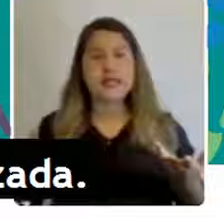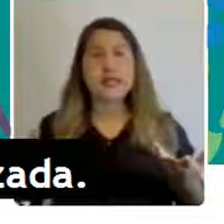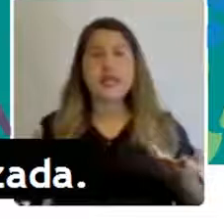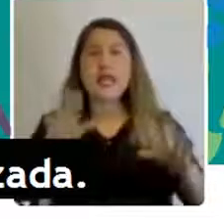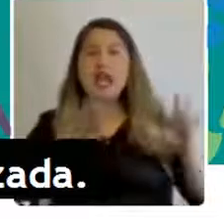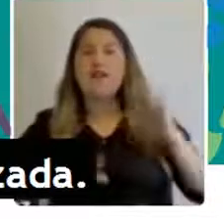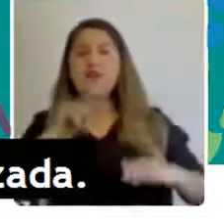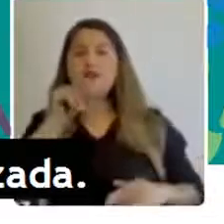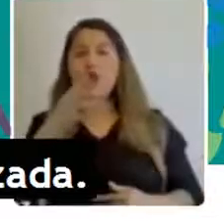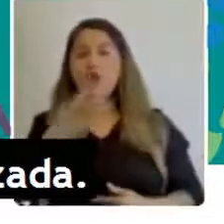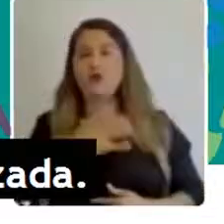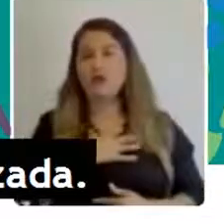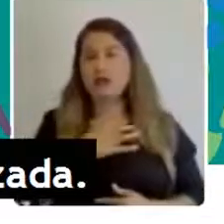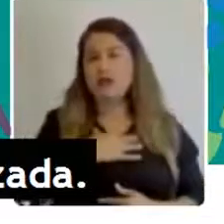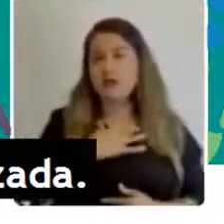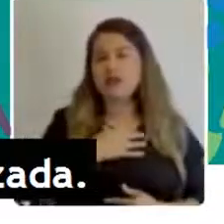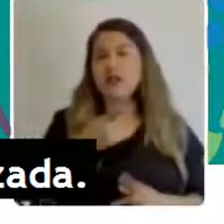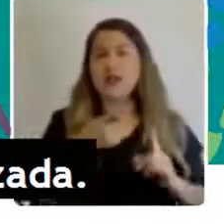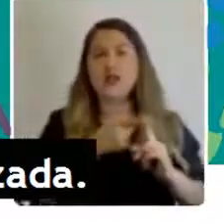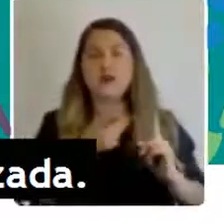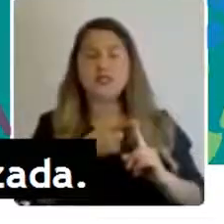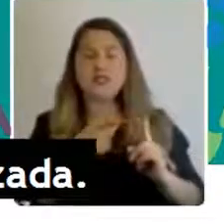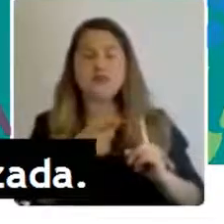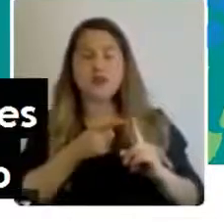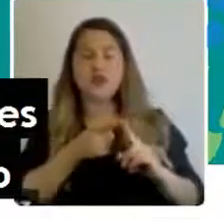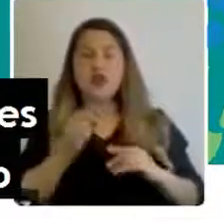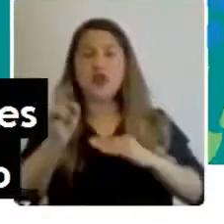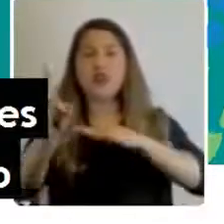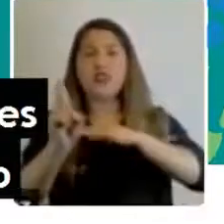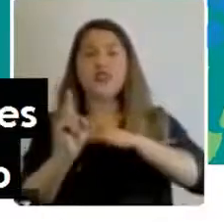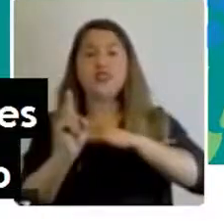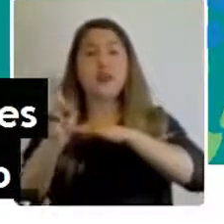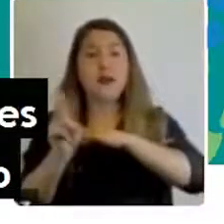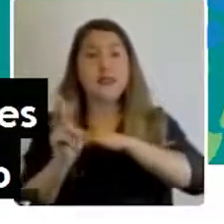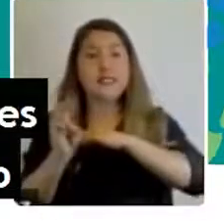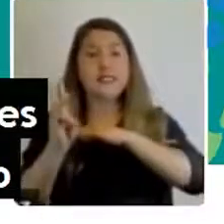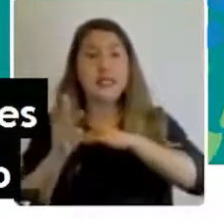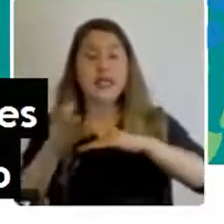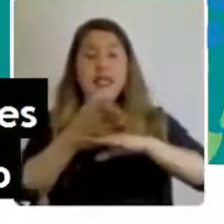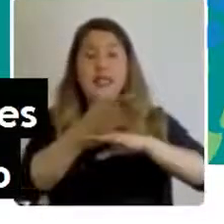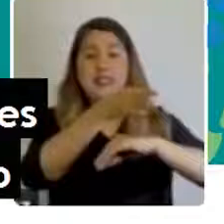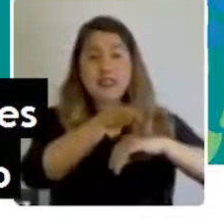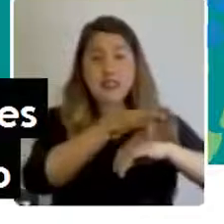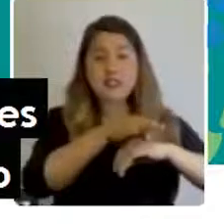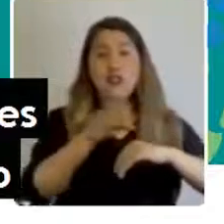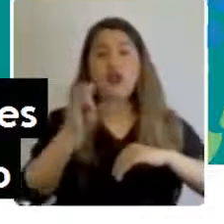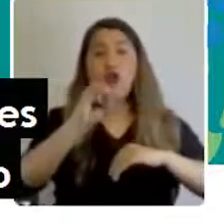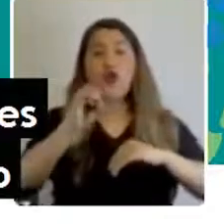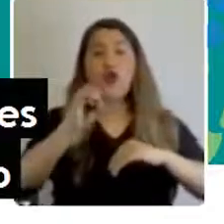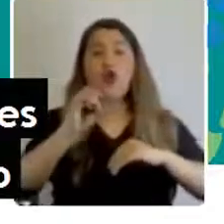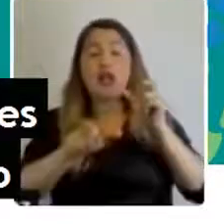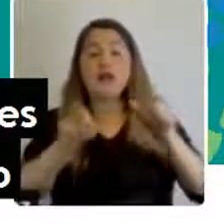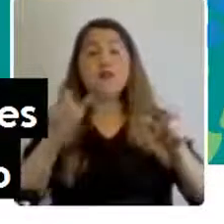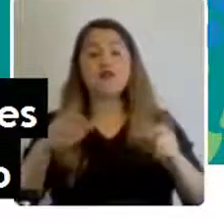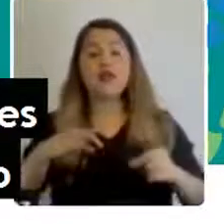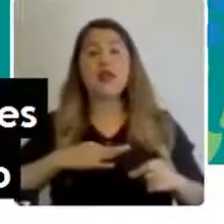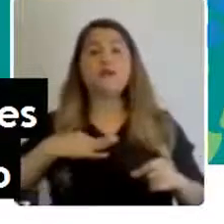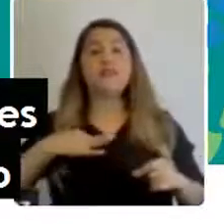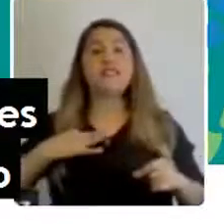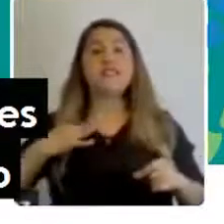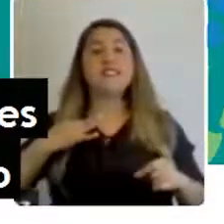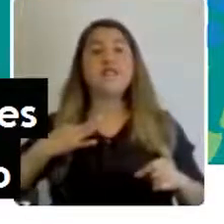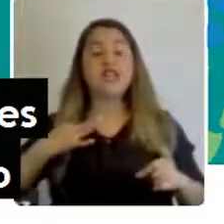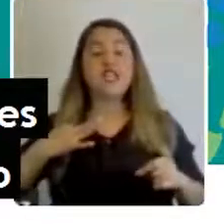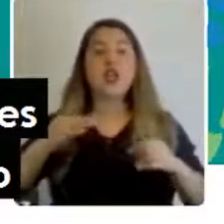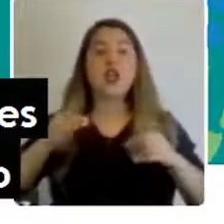pacientes o personas de la comunidad civil organizada. Sin embargo, la experiencia